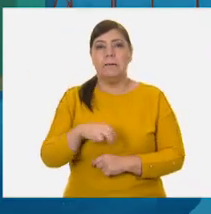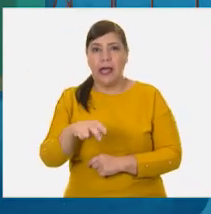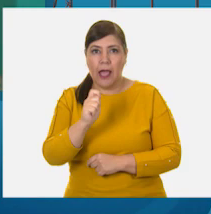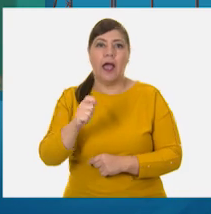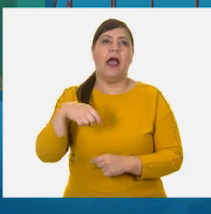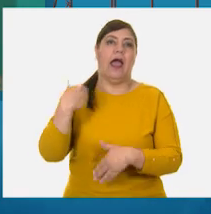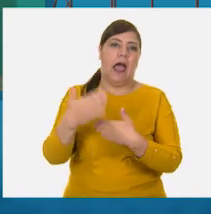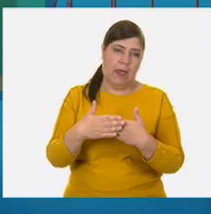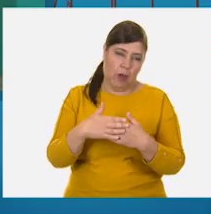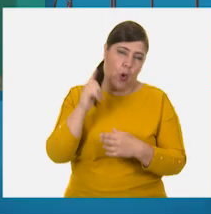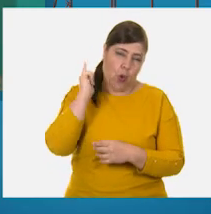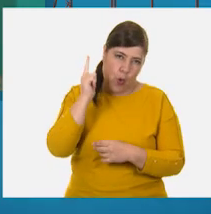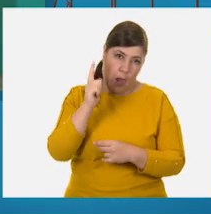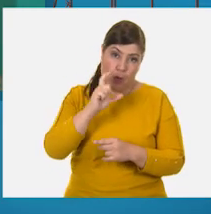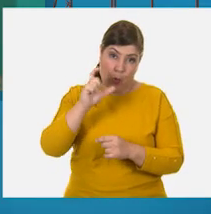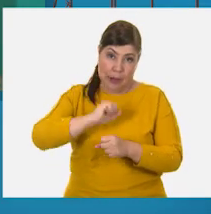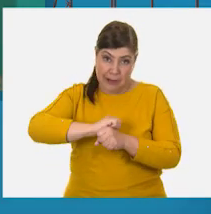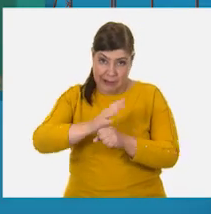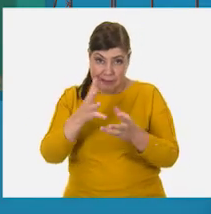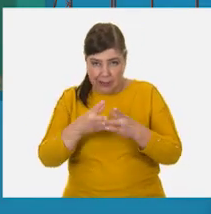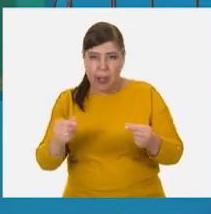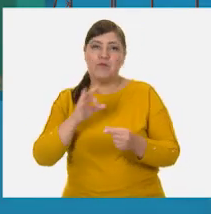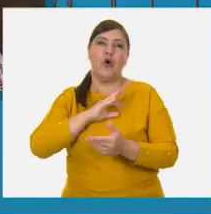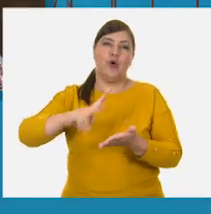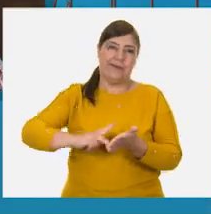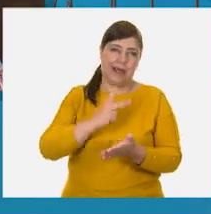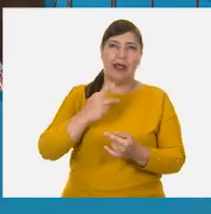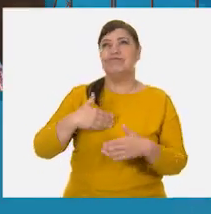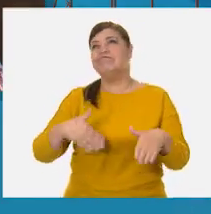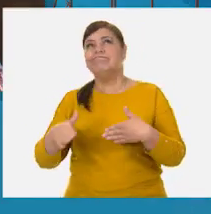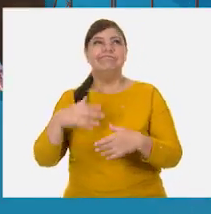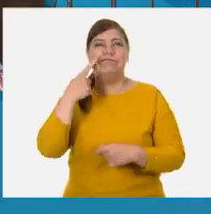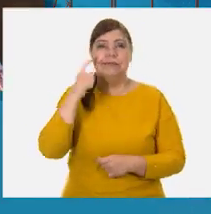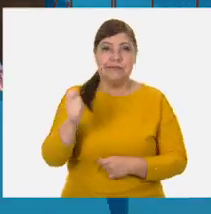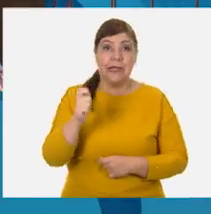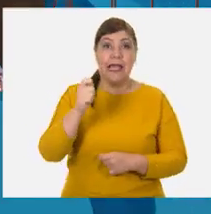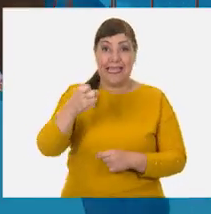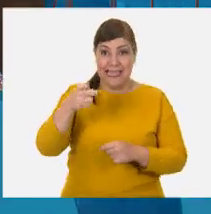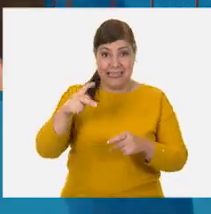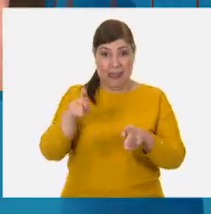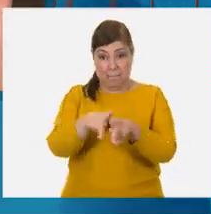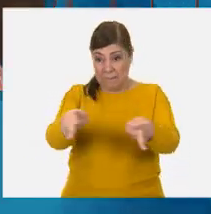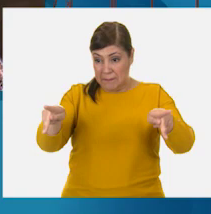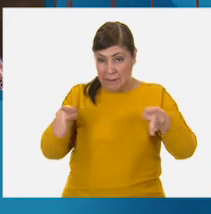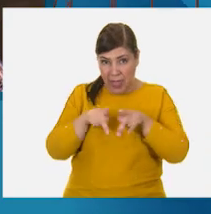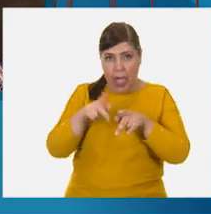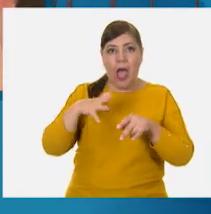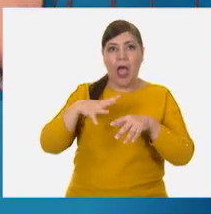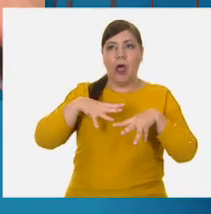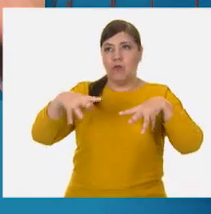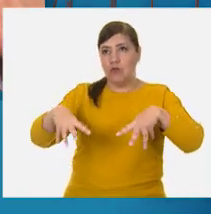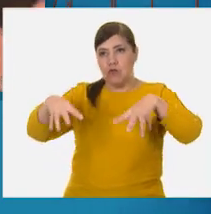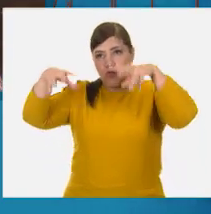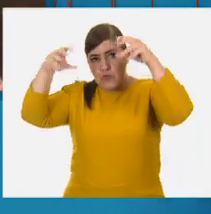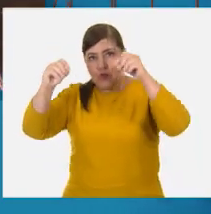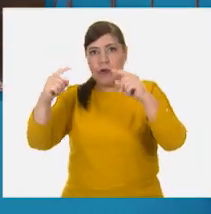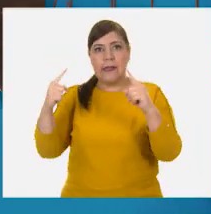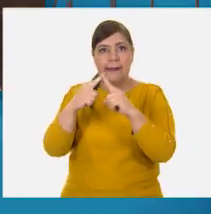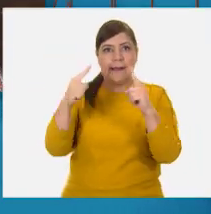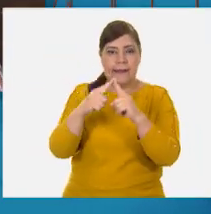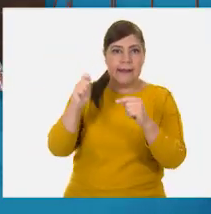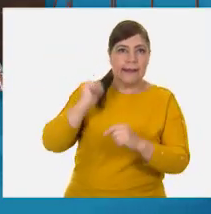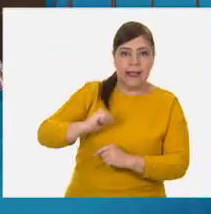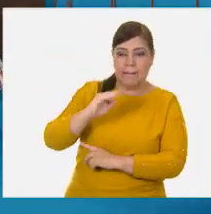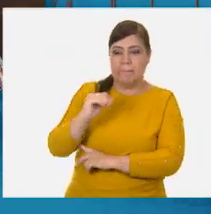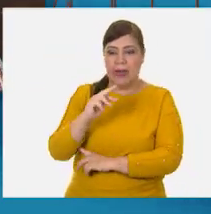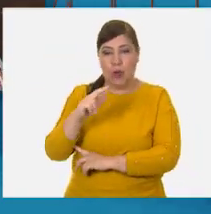volveremos a hacer muy pronto, esperemos, después de la pandemia. Pero esas plazas que están rodeadas de catedrales barrocas, de